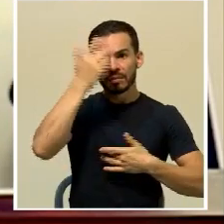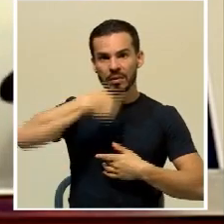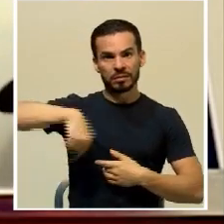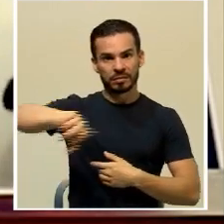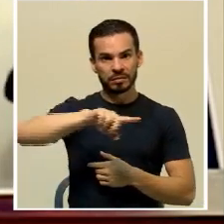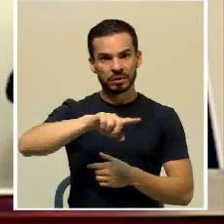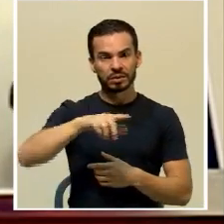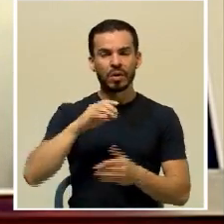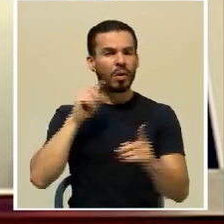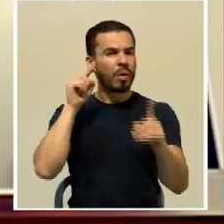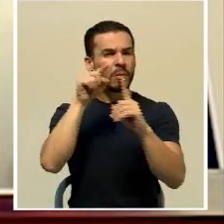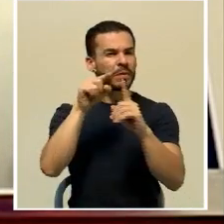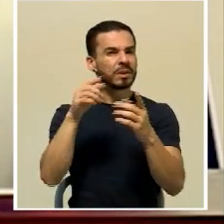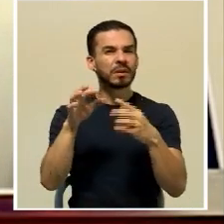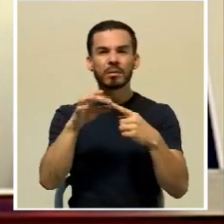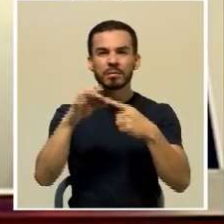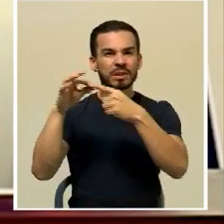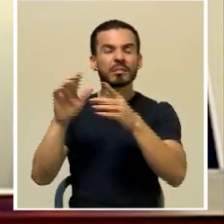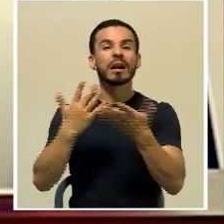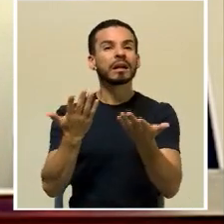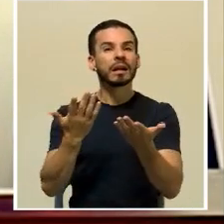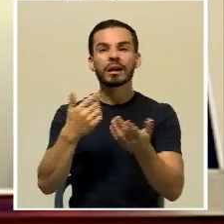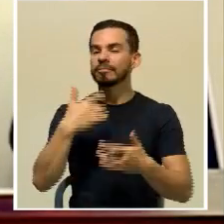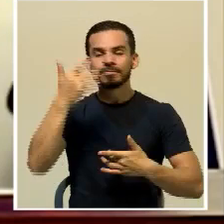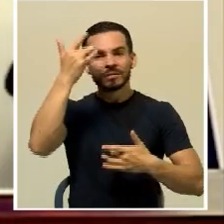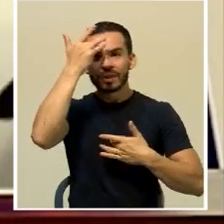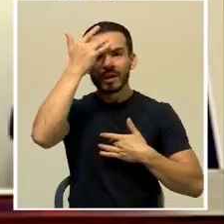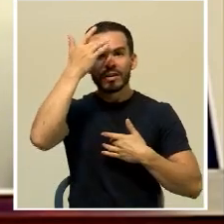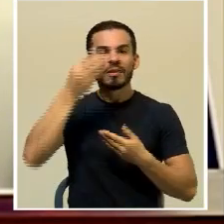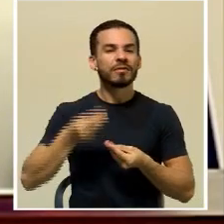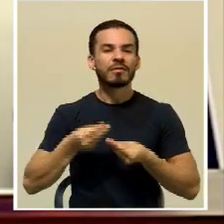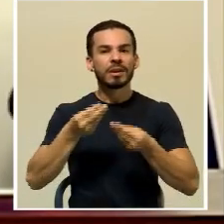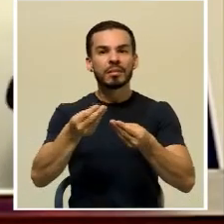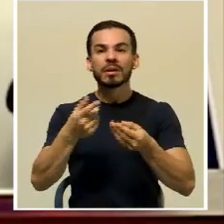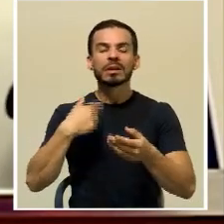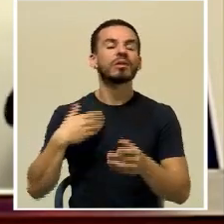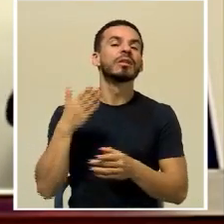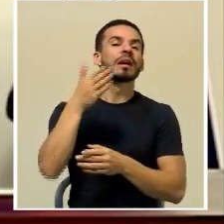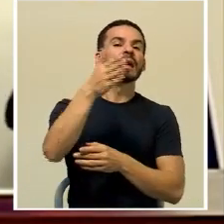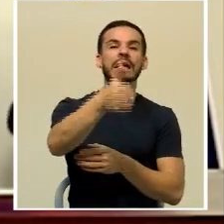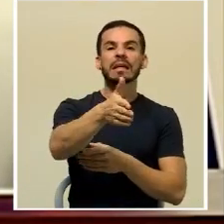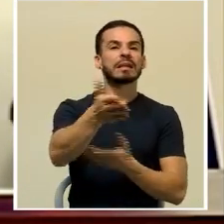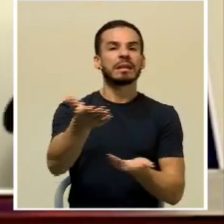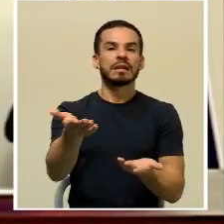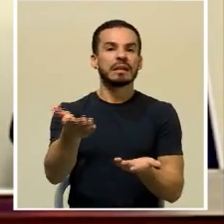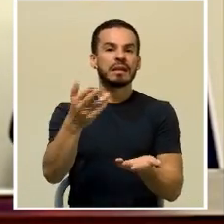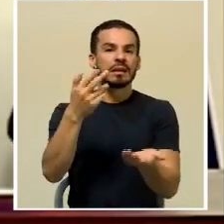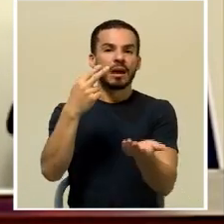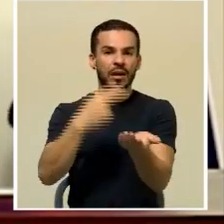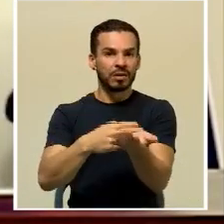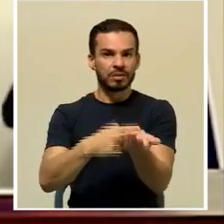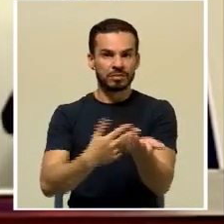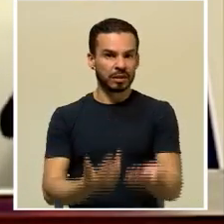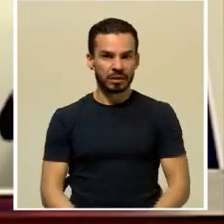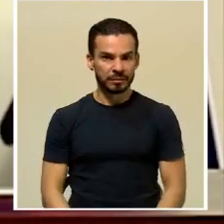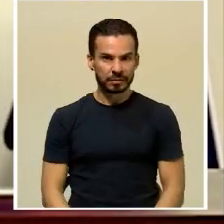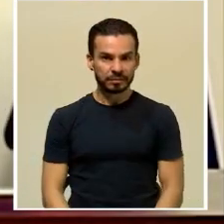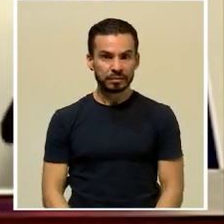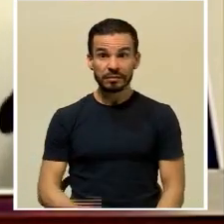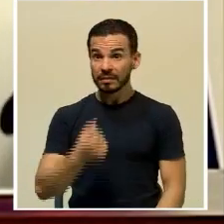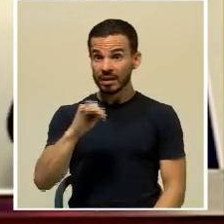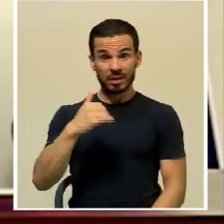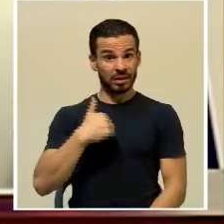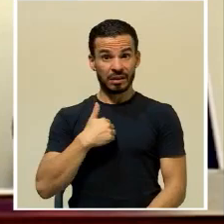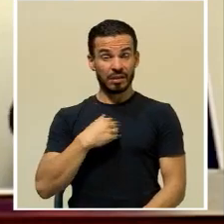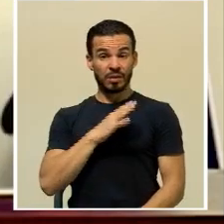El objetivo fundamental es que no enfermemos y que no tengamos que ir a un centro de salud. Si no